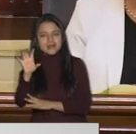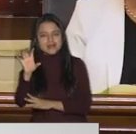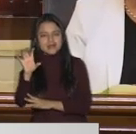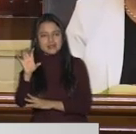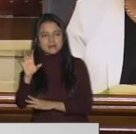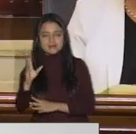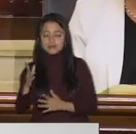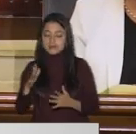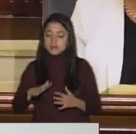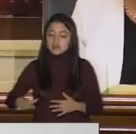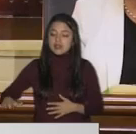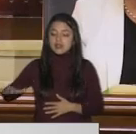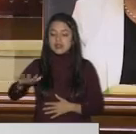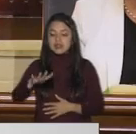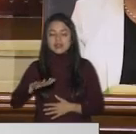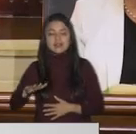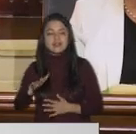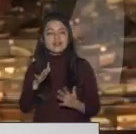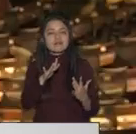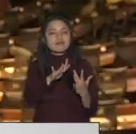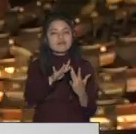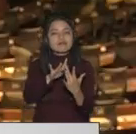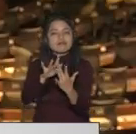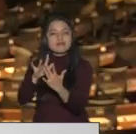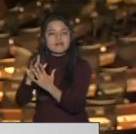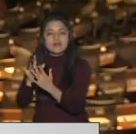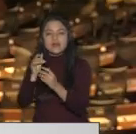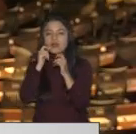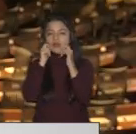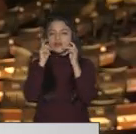comunes a todos los seres humanos.